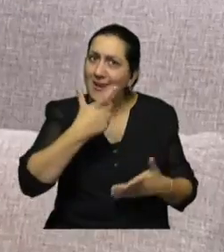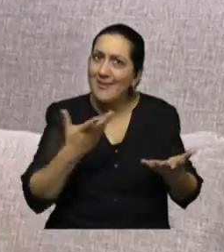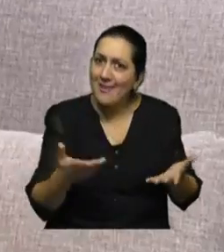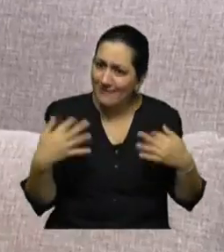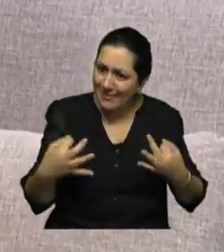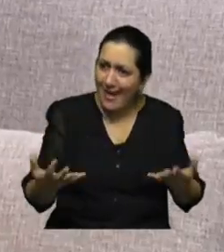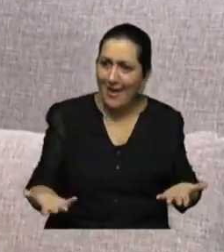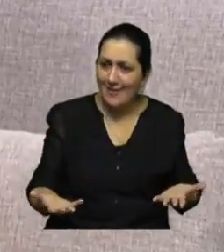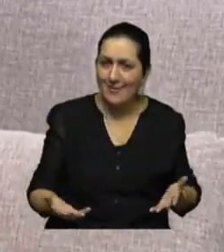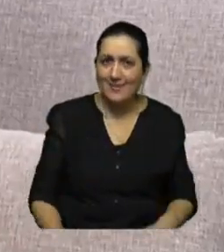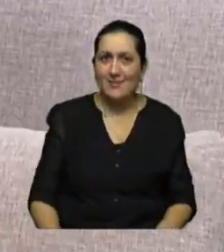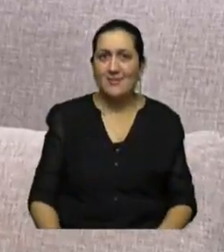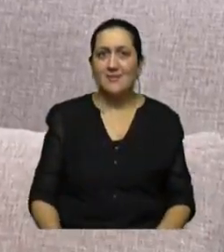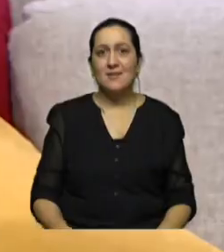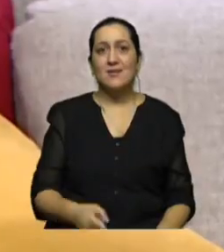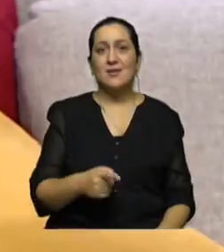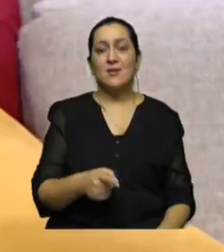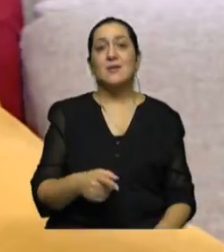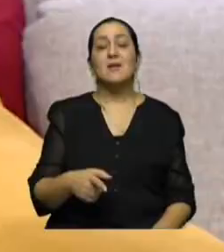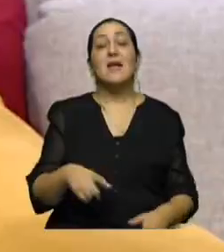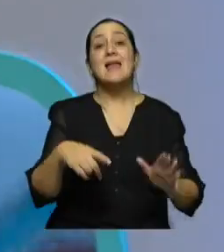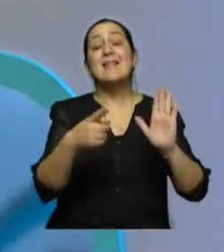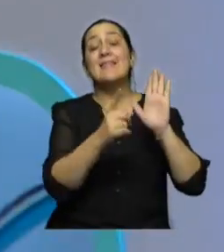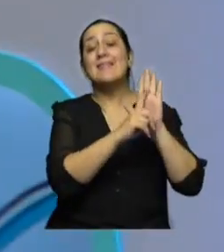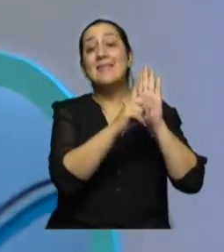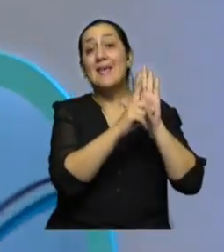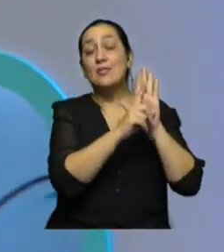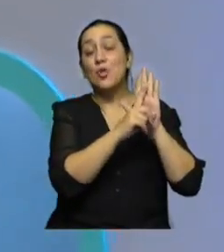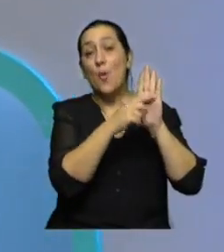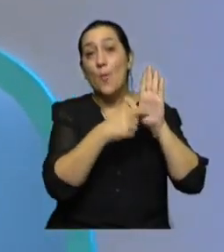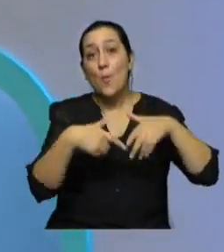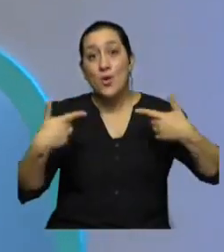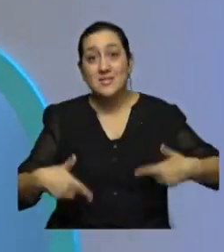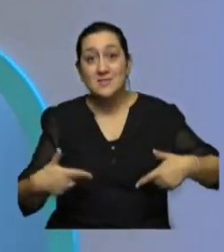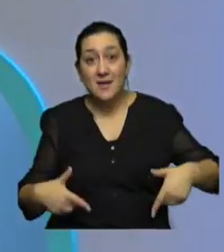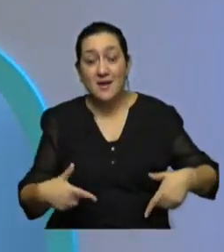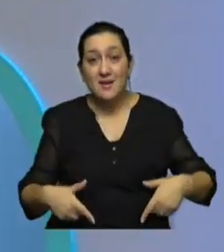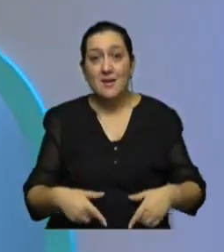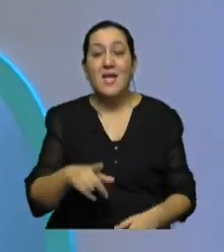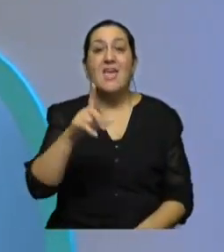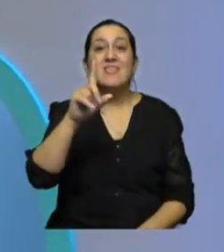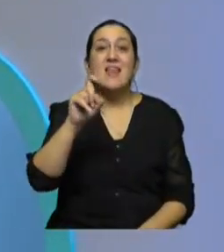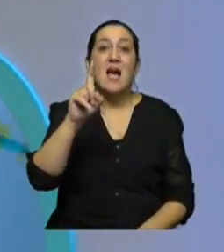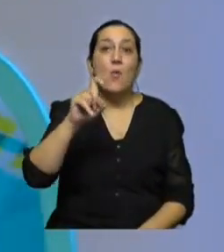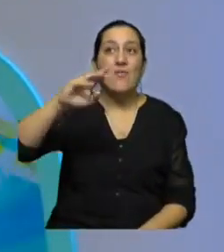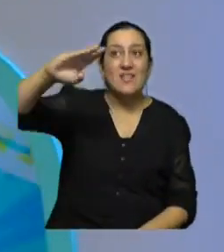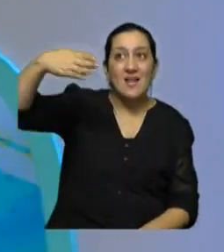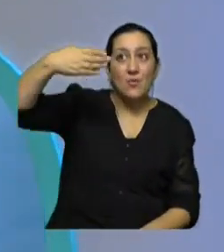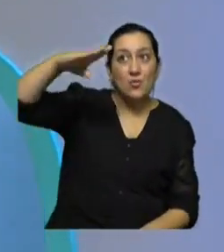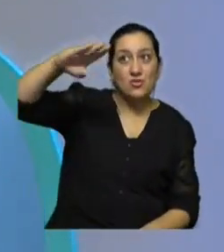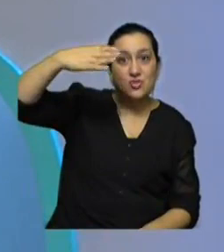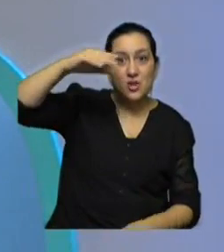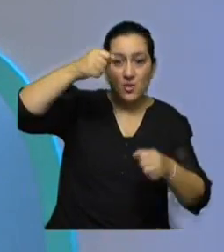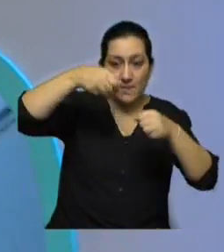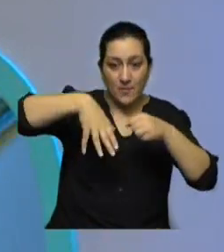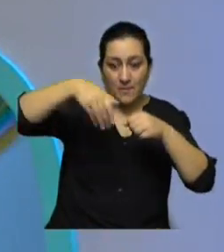verdad. ¿Cómo hablás? Yo qué sé, sos gracioso. Según el Digesto Municipal, el desagüe de los sistemas de aire